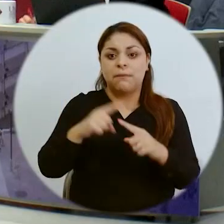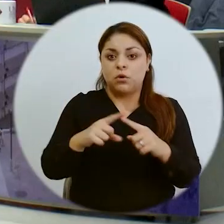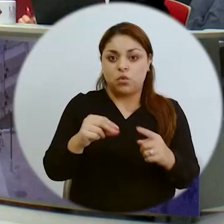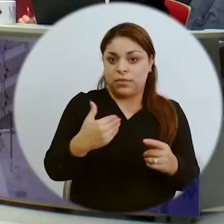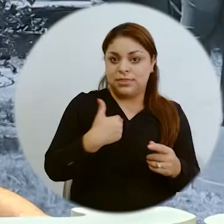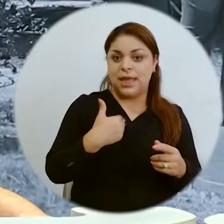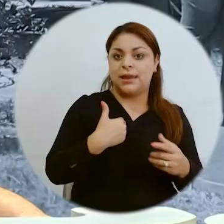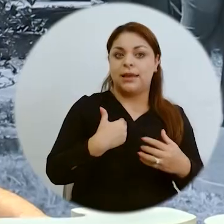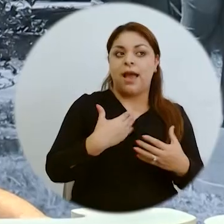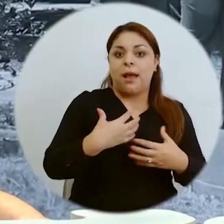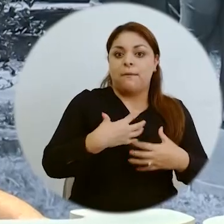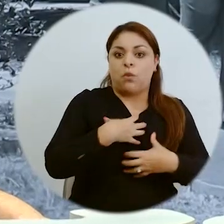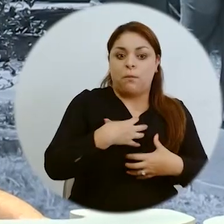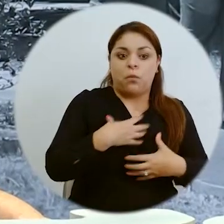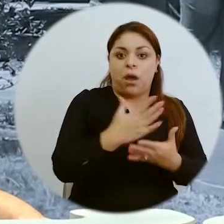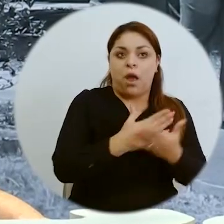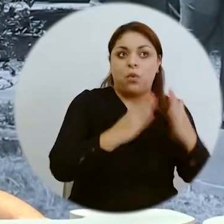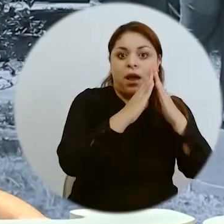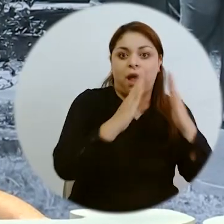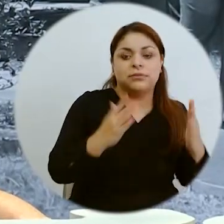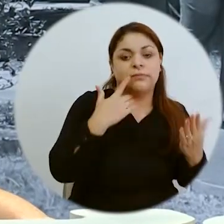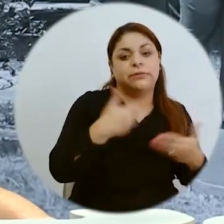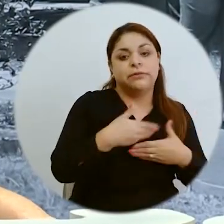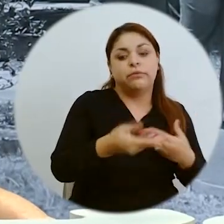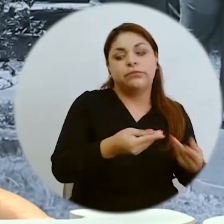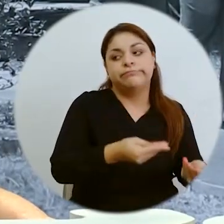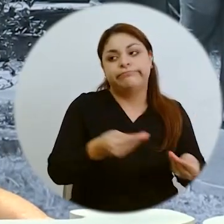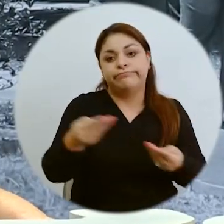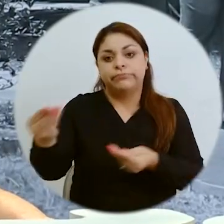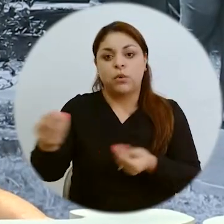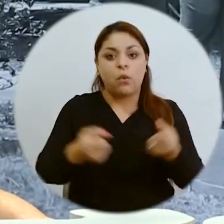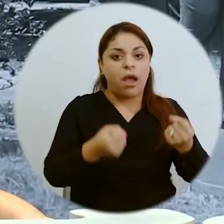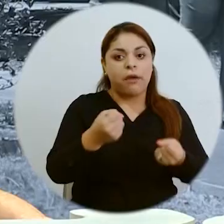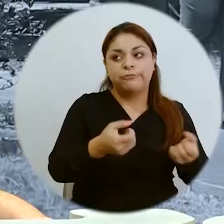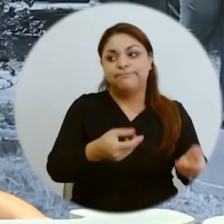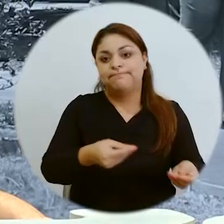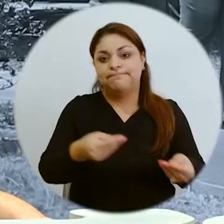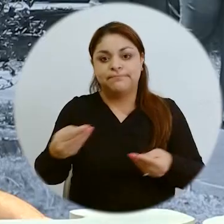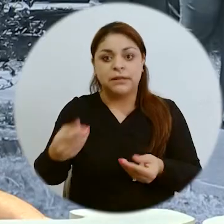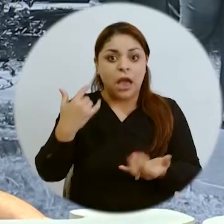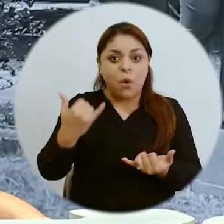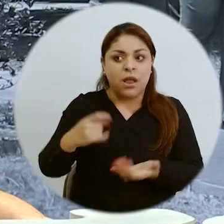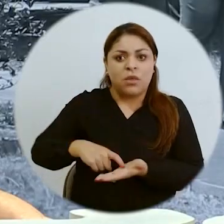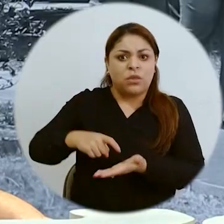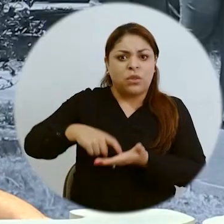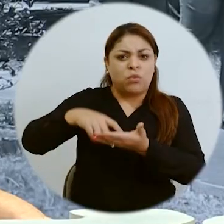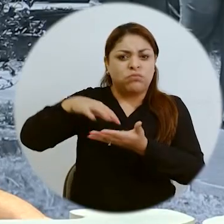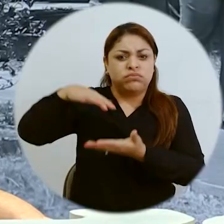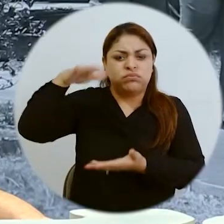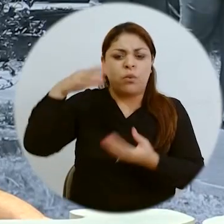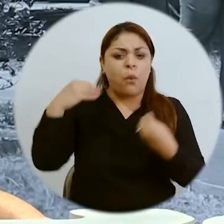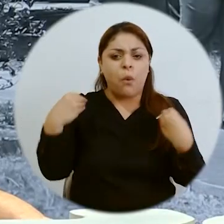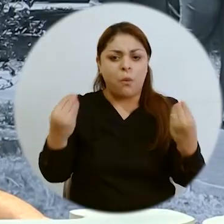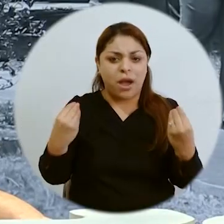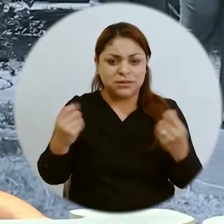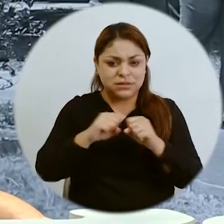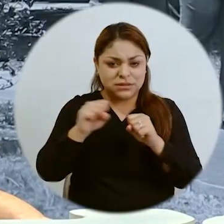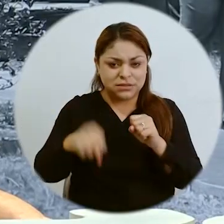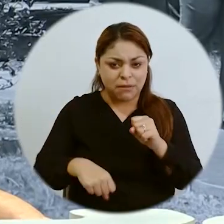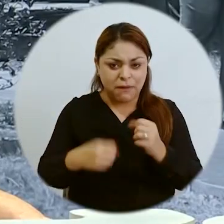el sistema más bien le ayudó a que tuviera ese desorden financiero definitivamente. Ahora, ¿qué